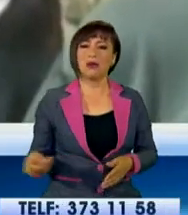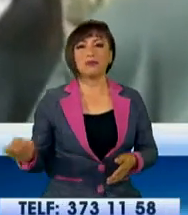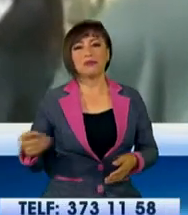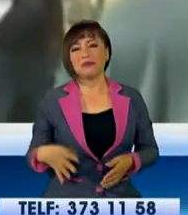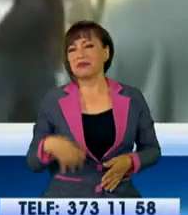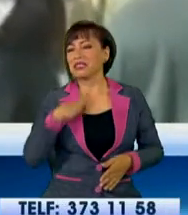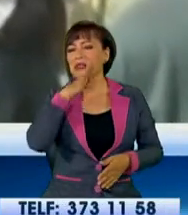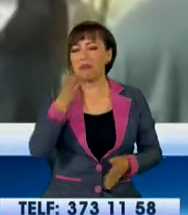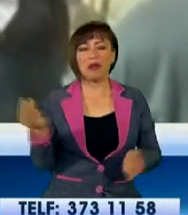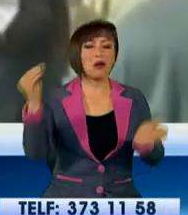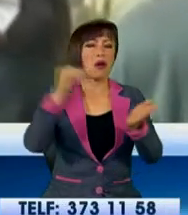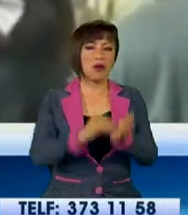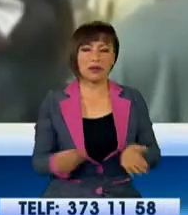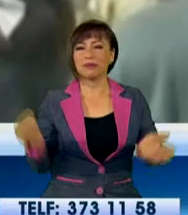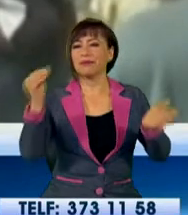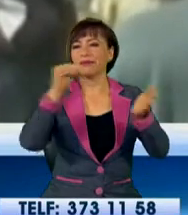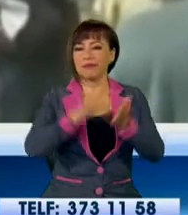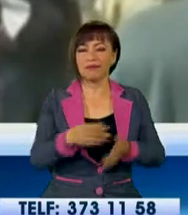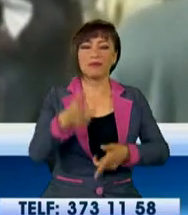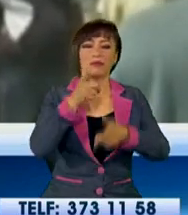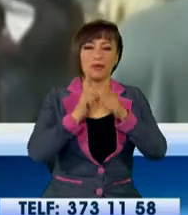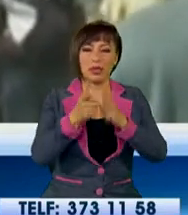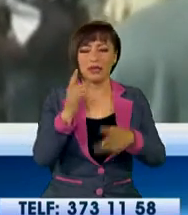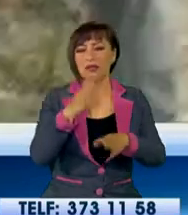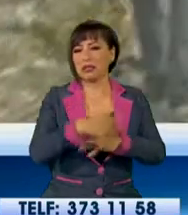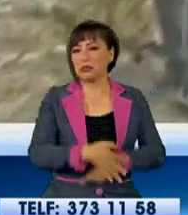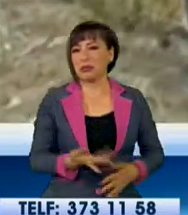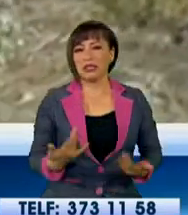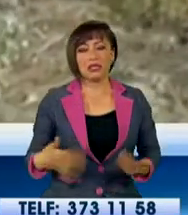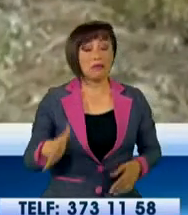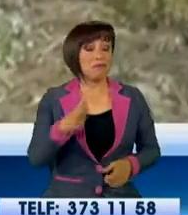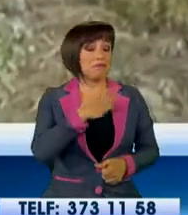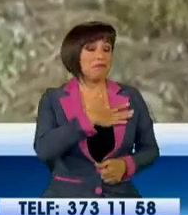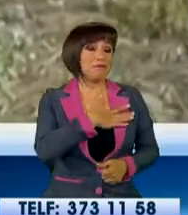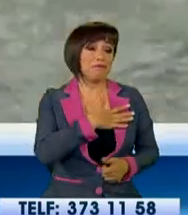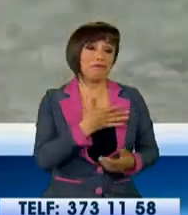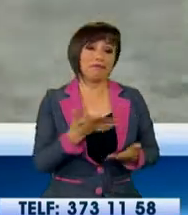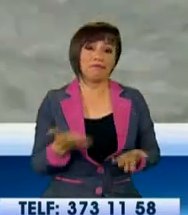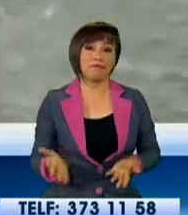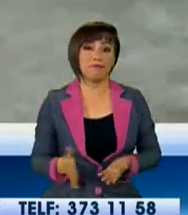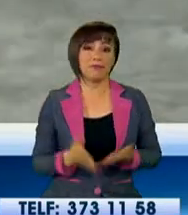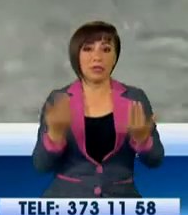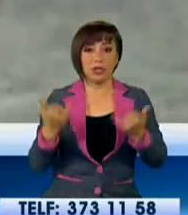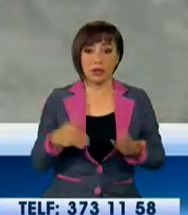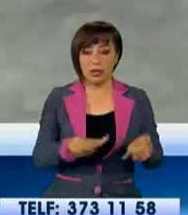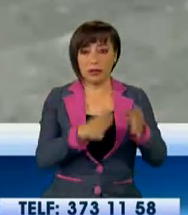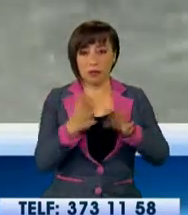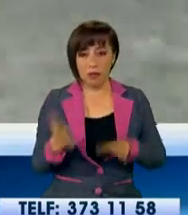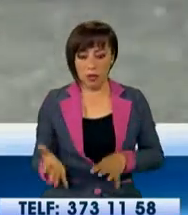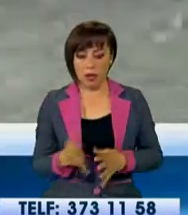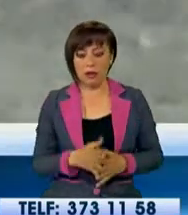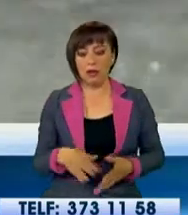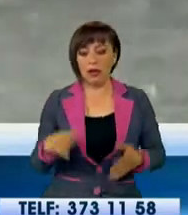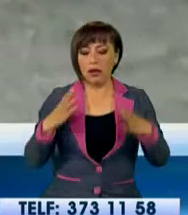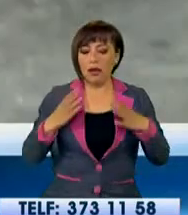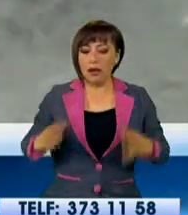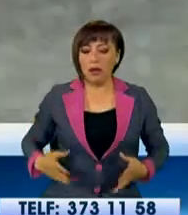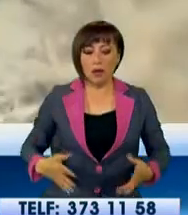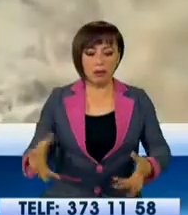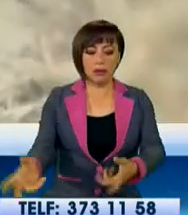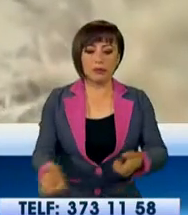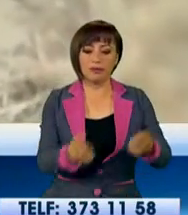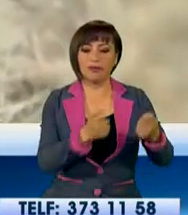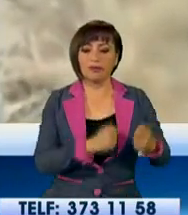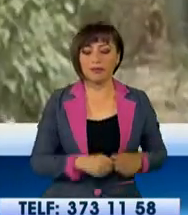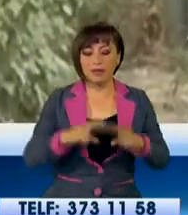nuevamente y últimamente ya no hubo cómo hacer. El levantamiento del cadáver se realizó en presencia de las autoridades. Según las